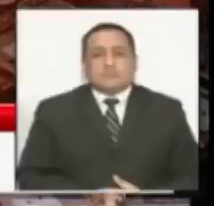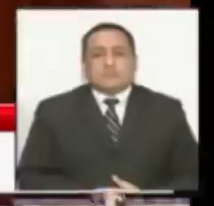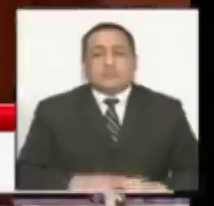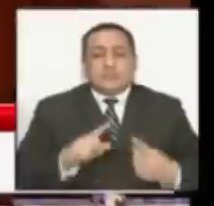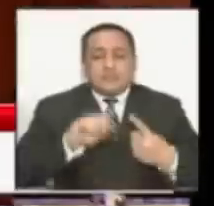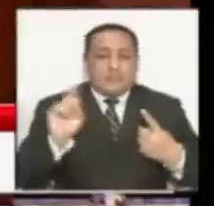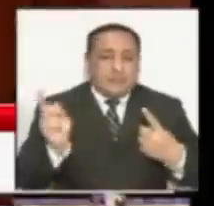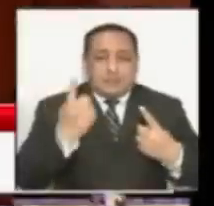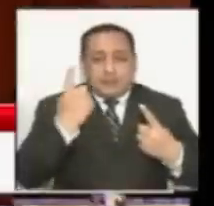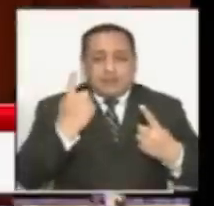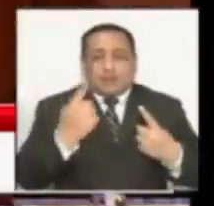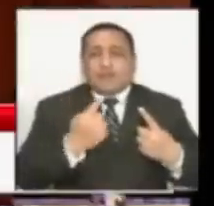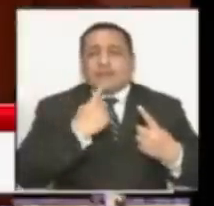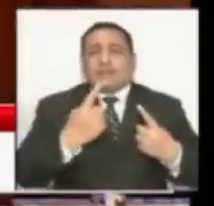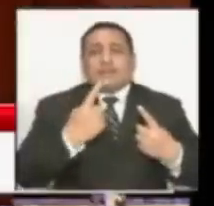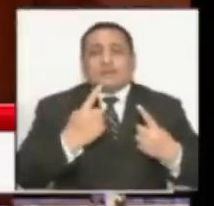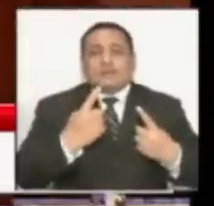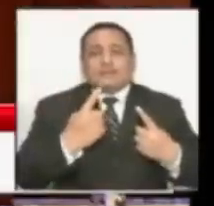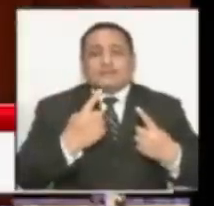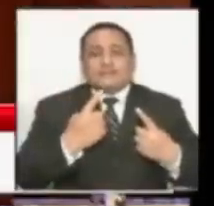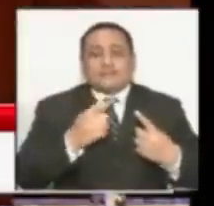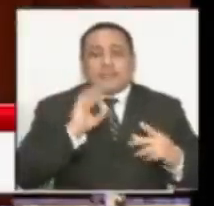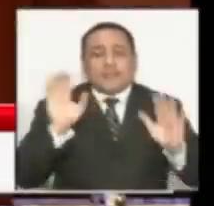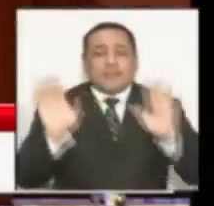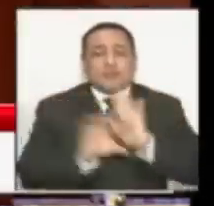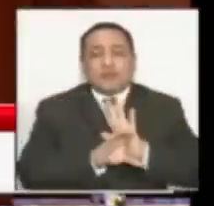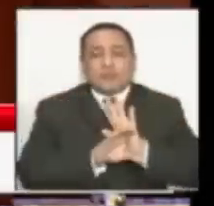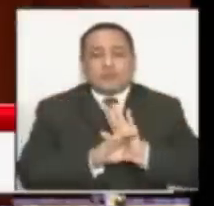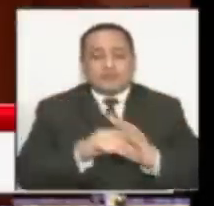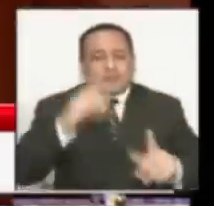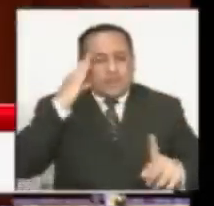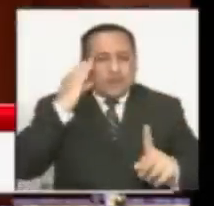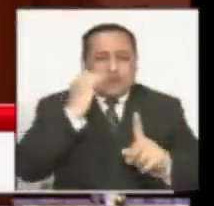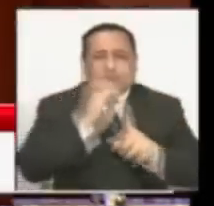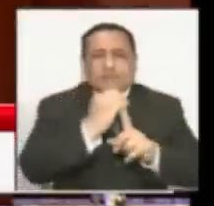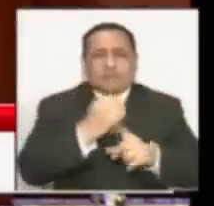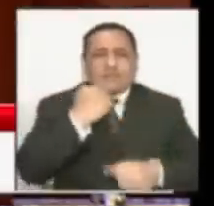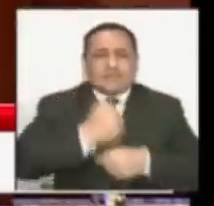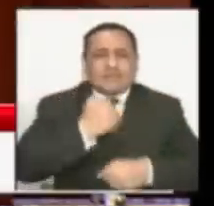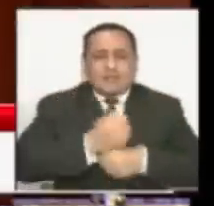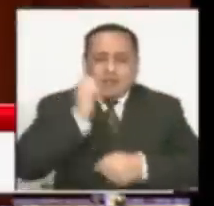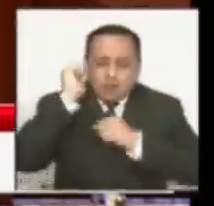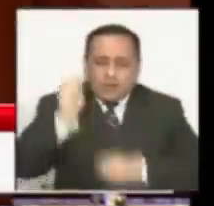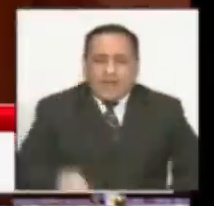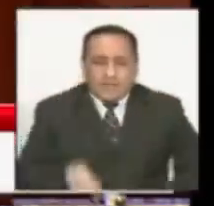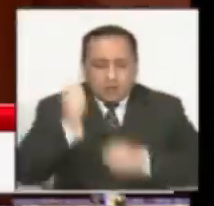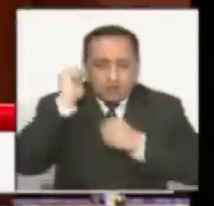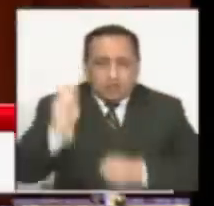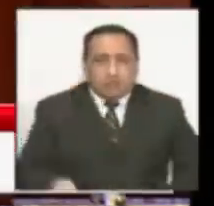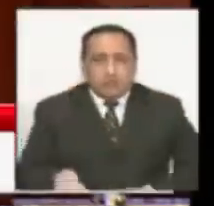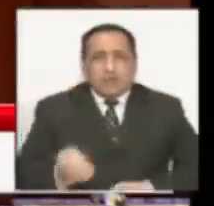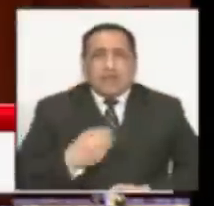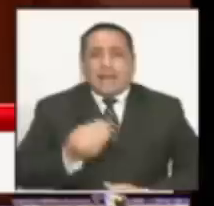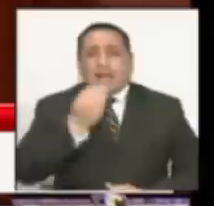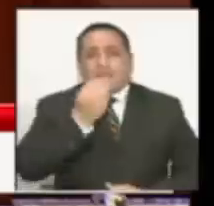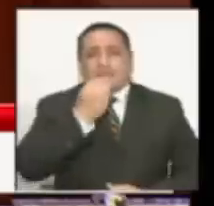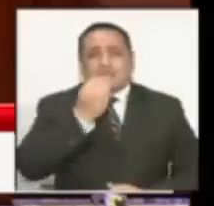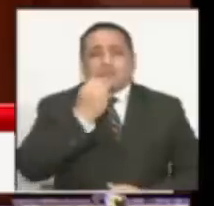El primero tiene que ver con el objetivo de la agricultura, la